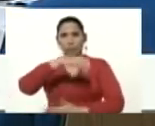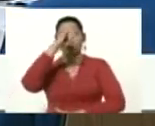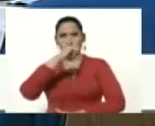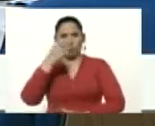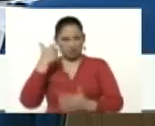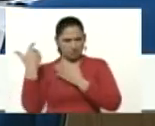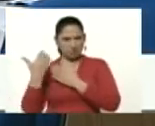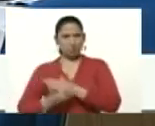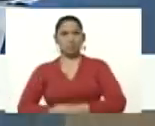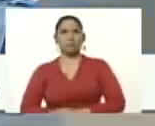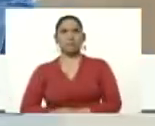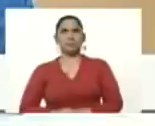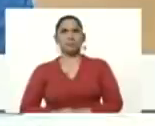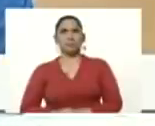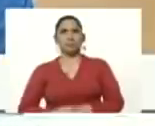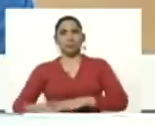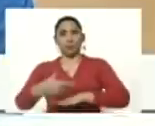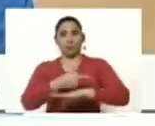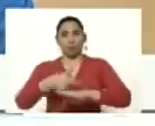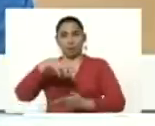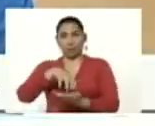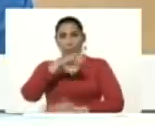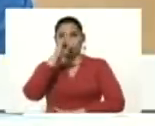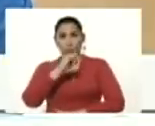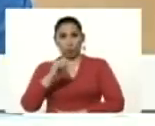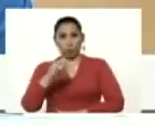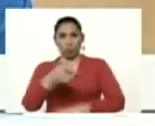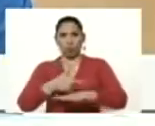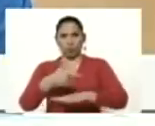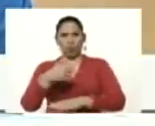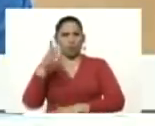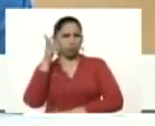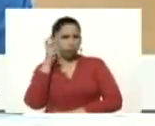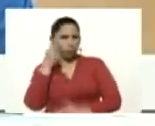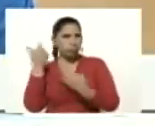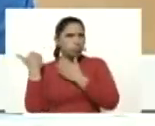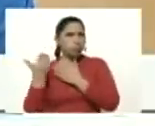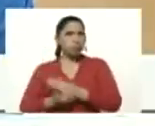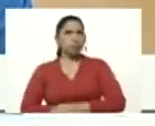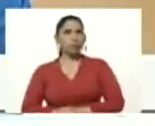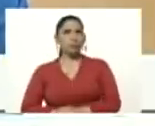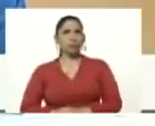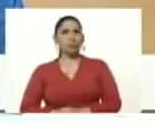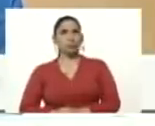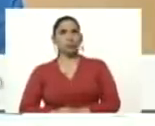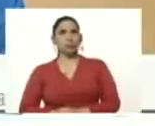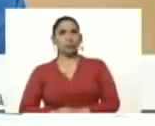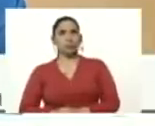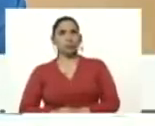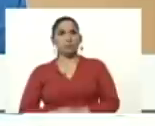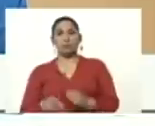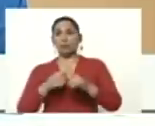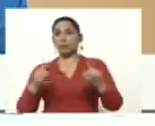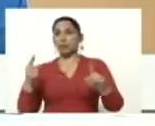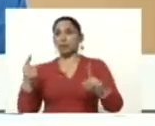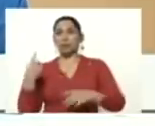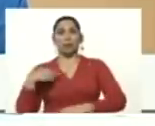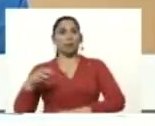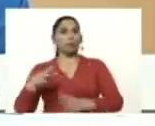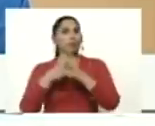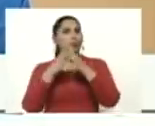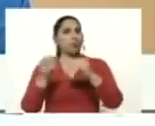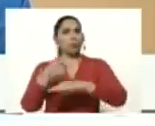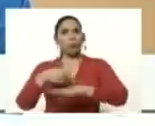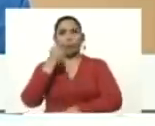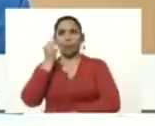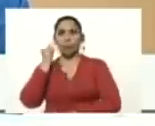¿verdad? Gobernador del Zulia, gobernador, ¿usted me escucha? Ahí tenemos a todos los gobernadores y